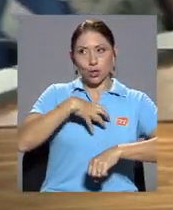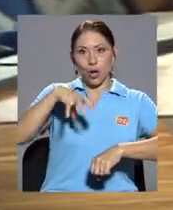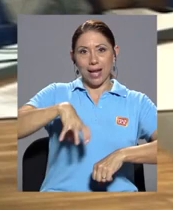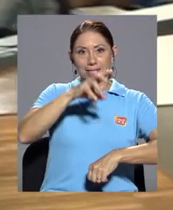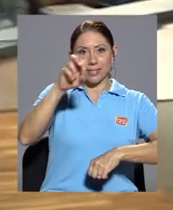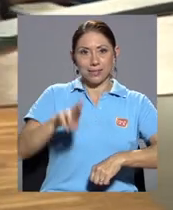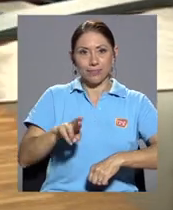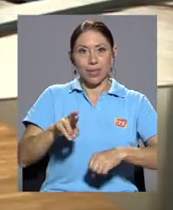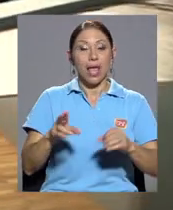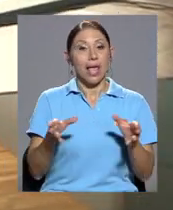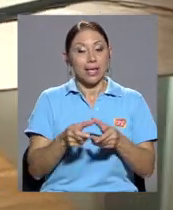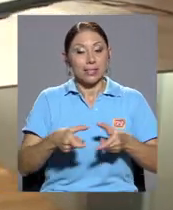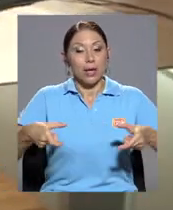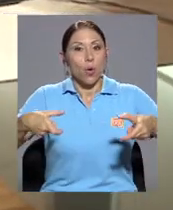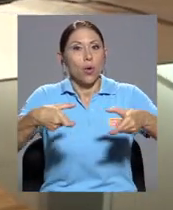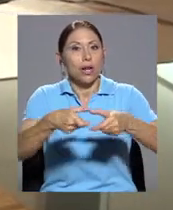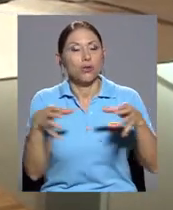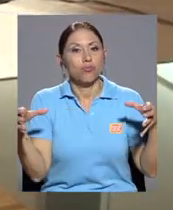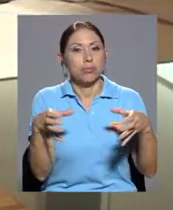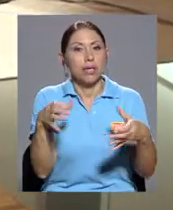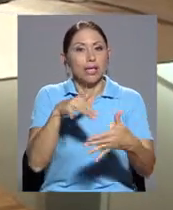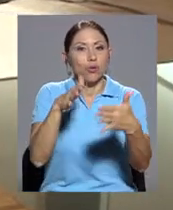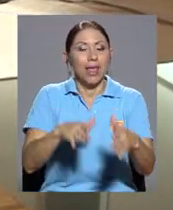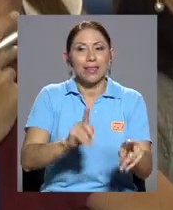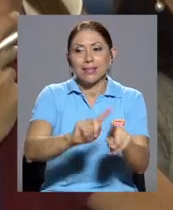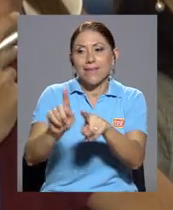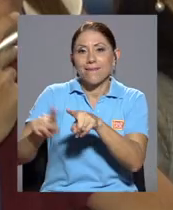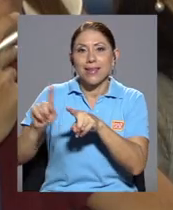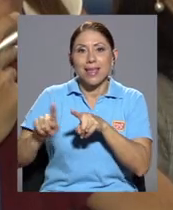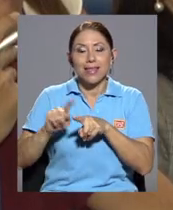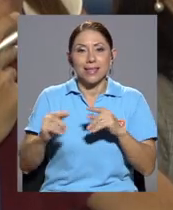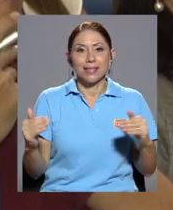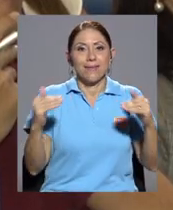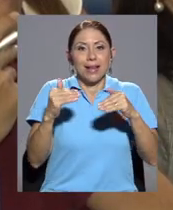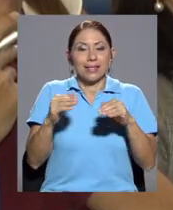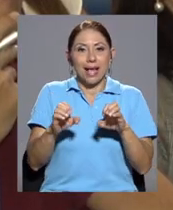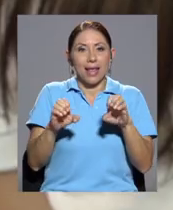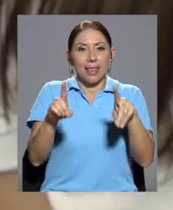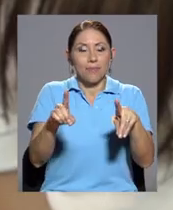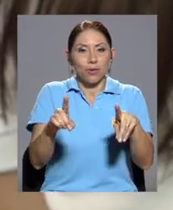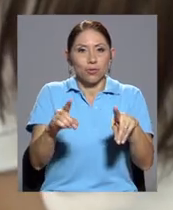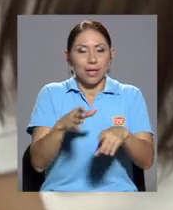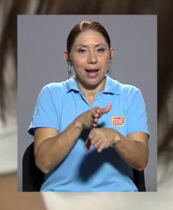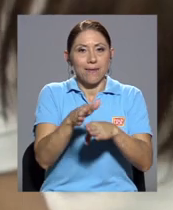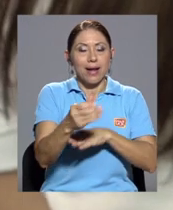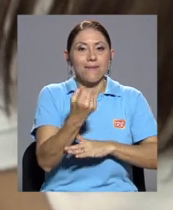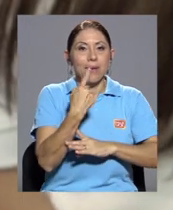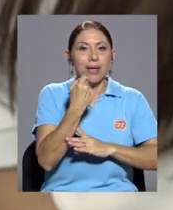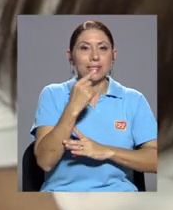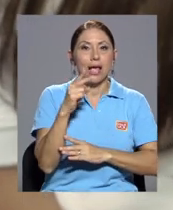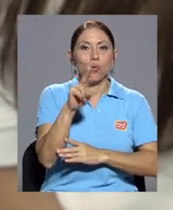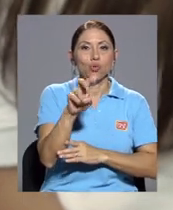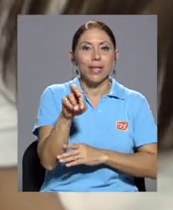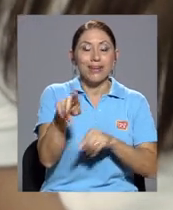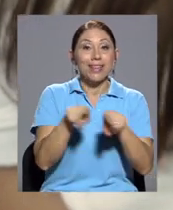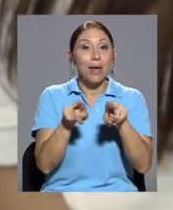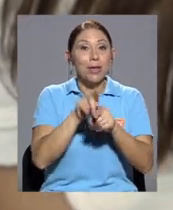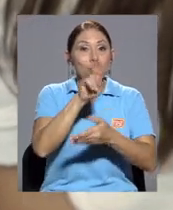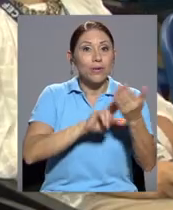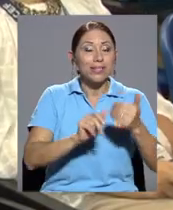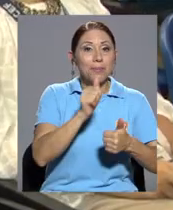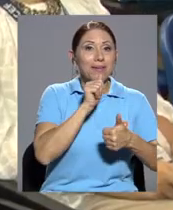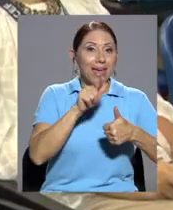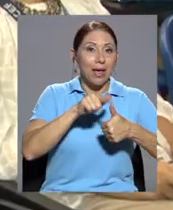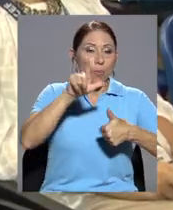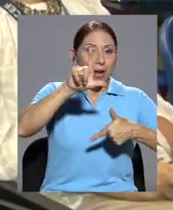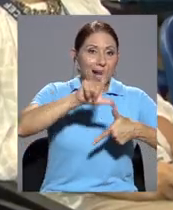Este congreso reunió a estudiantes de diferentes niveles académicos de la carrera de farmacia de la UCR y de universidades privadas como la U